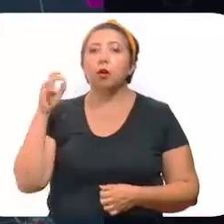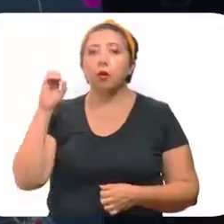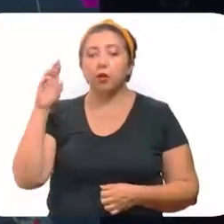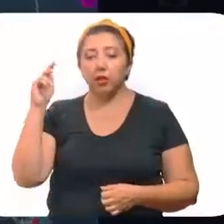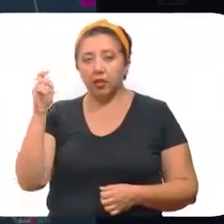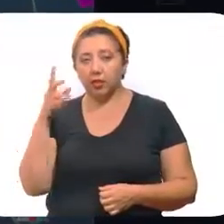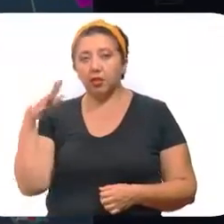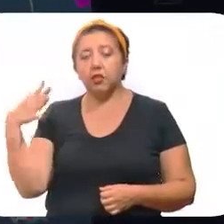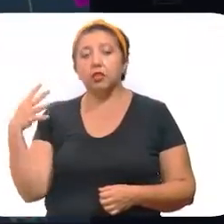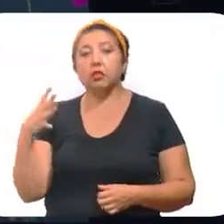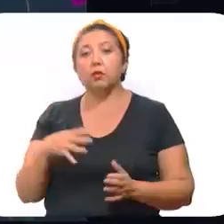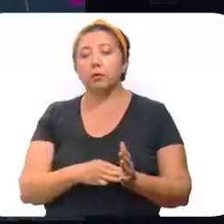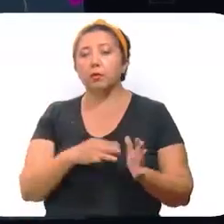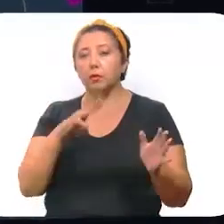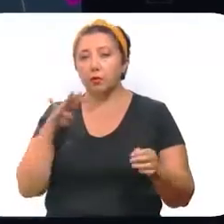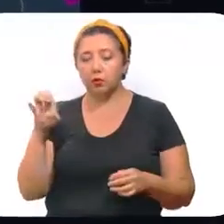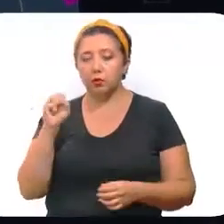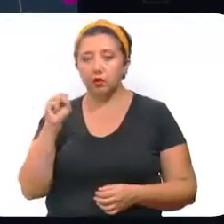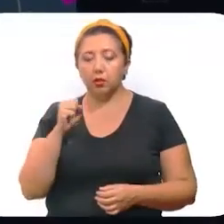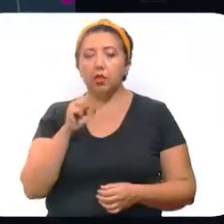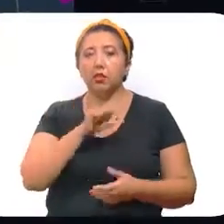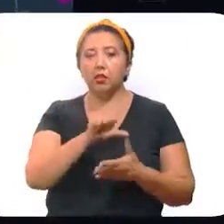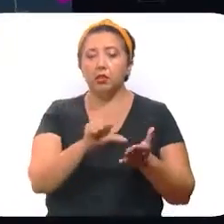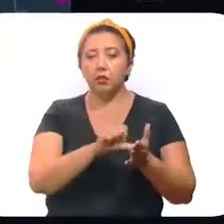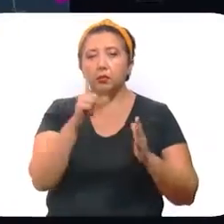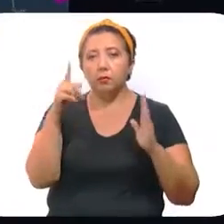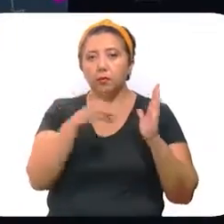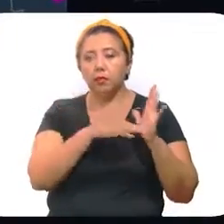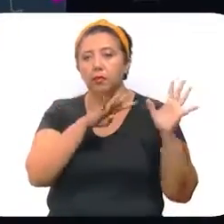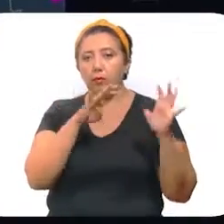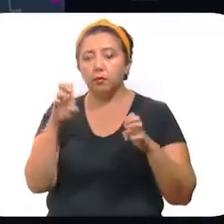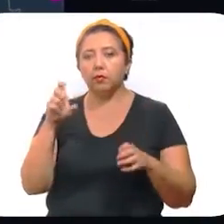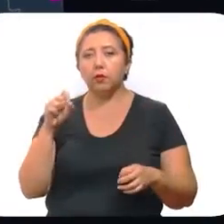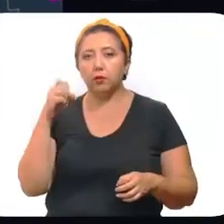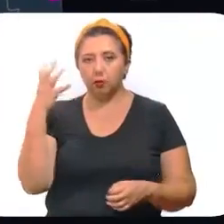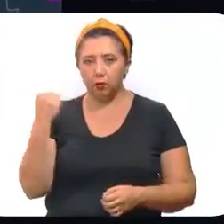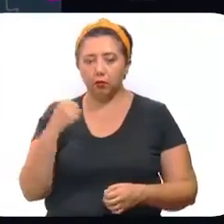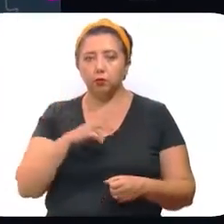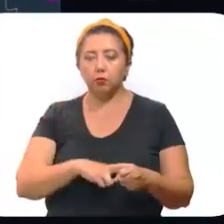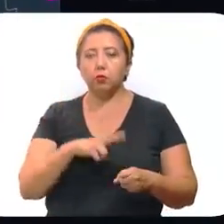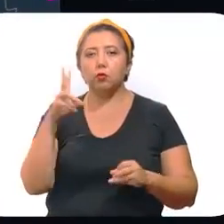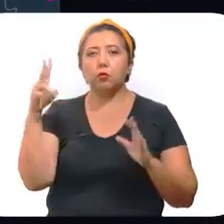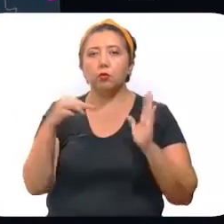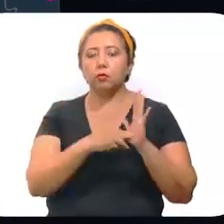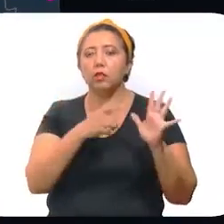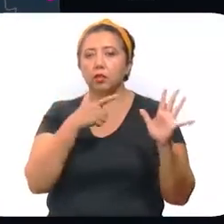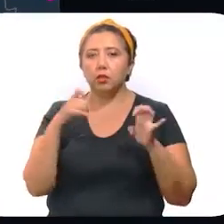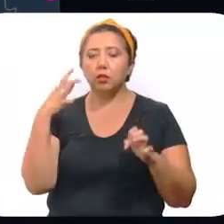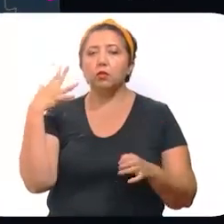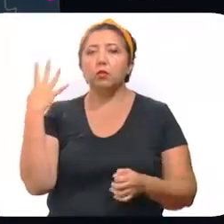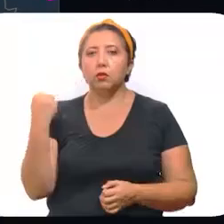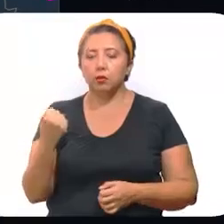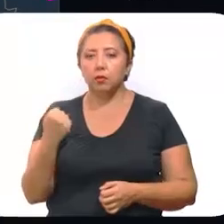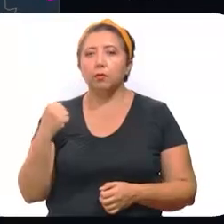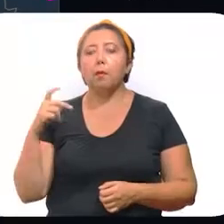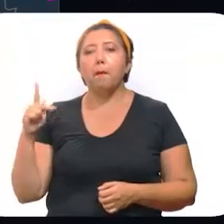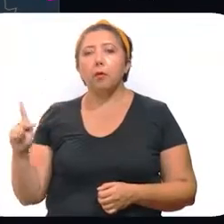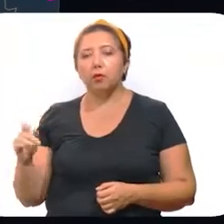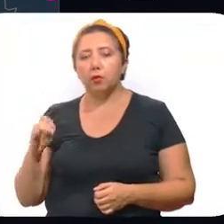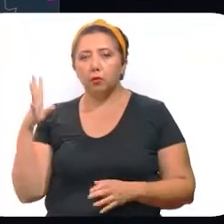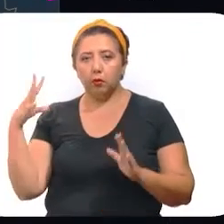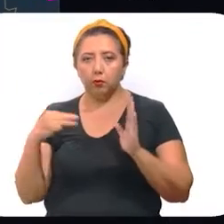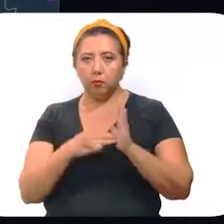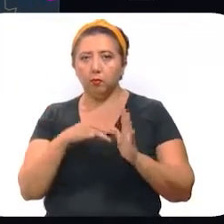zona oriente 5.460, en la zona centro 1.929, en la zona sur 2.759, en la zona